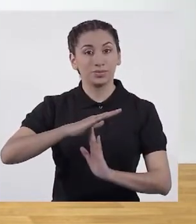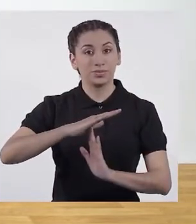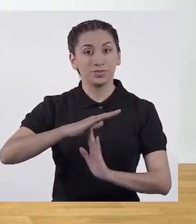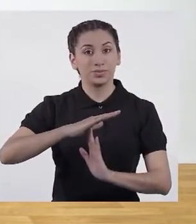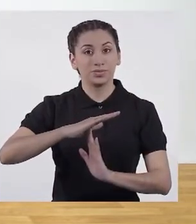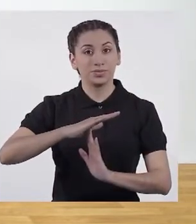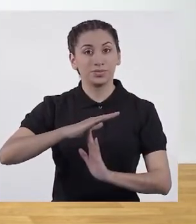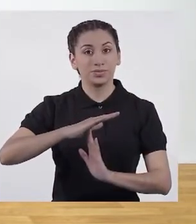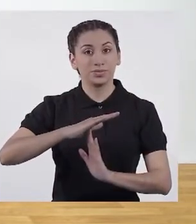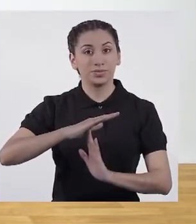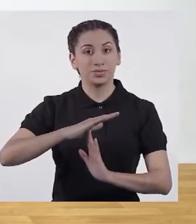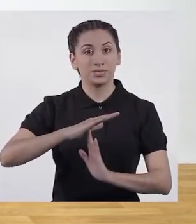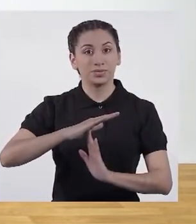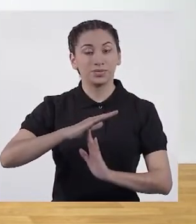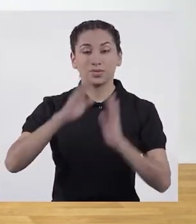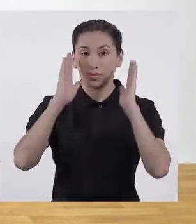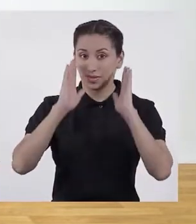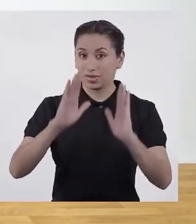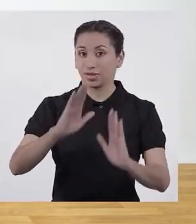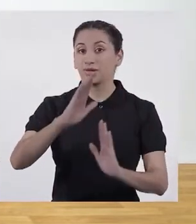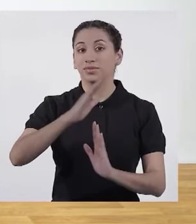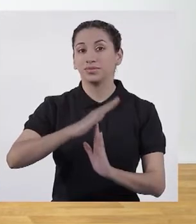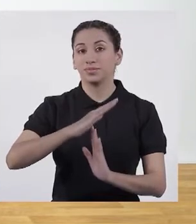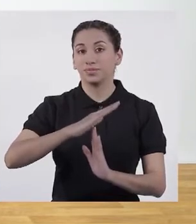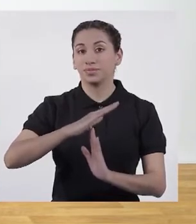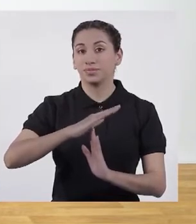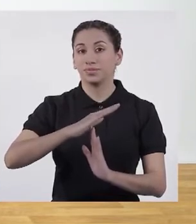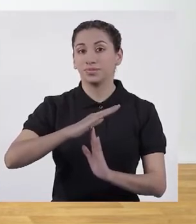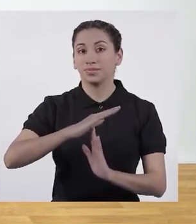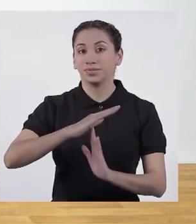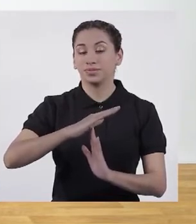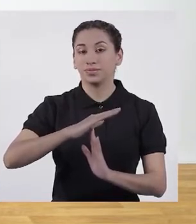esa imagen. Y nos concentramos.